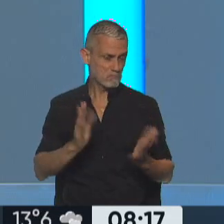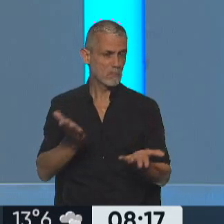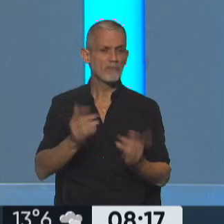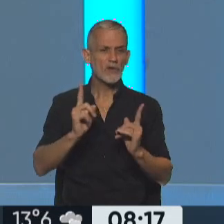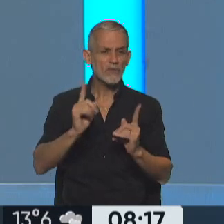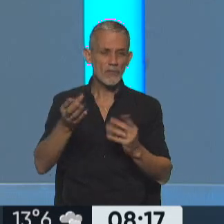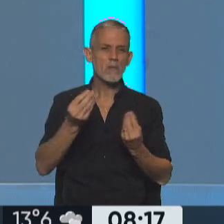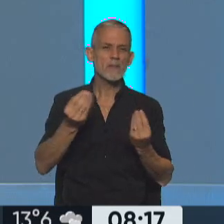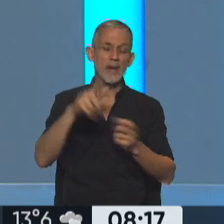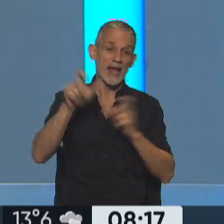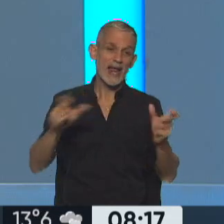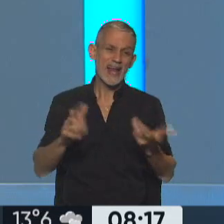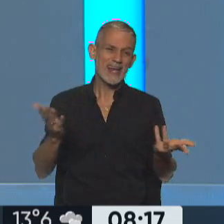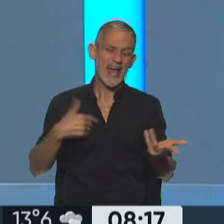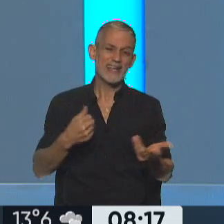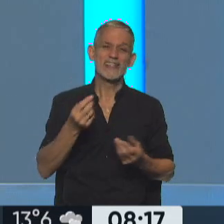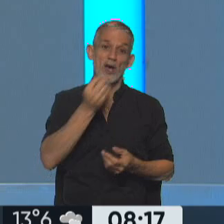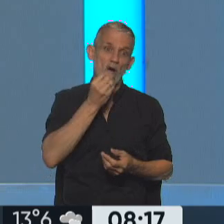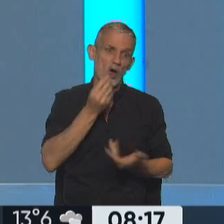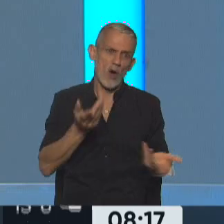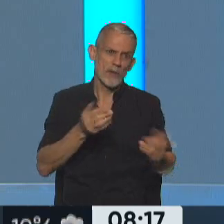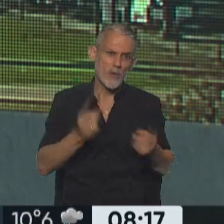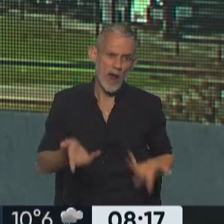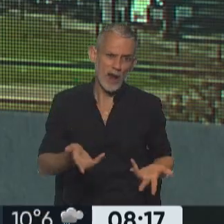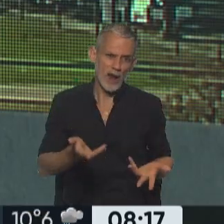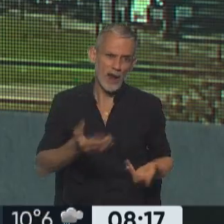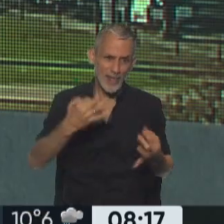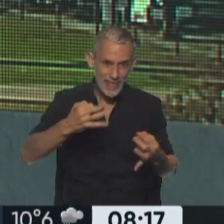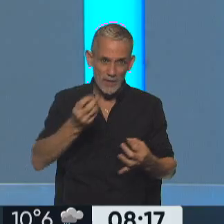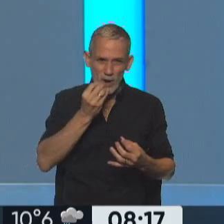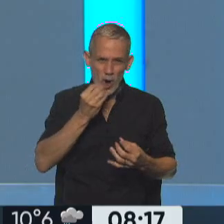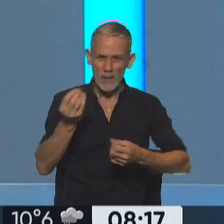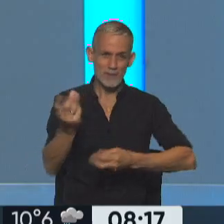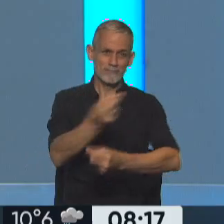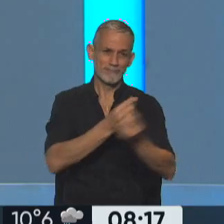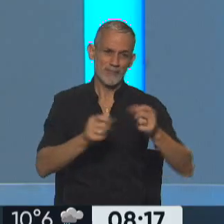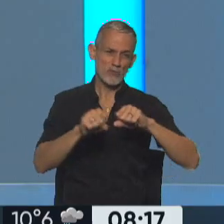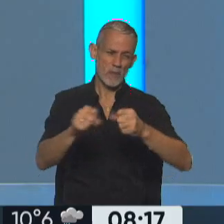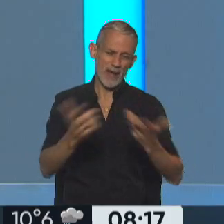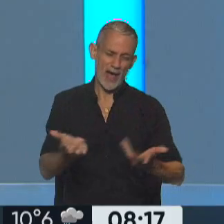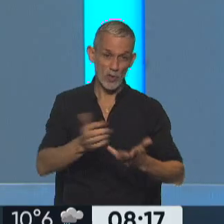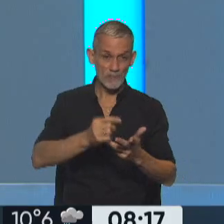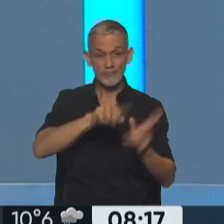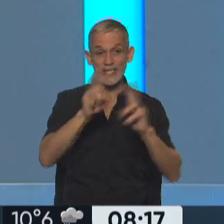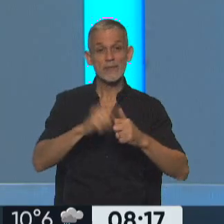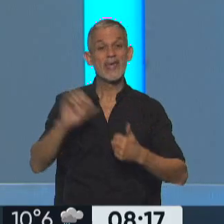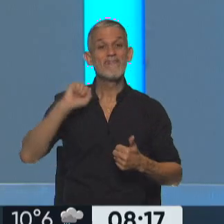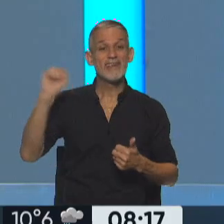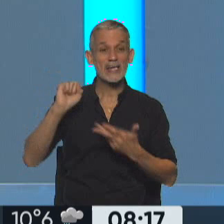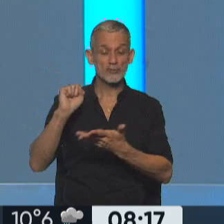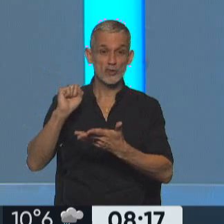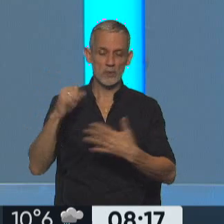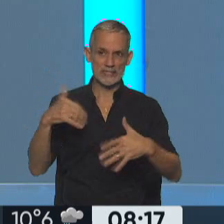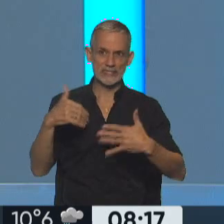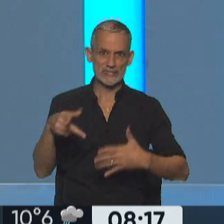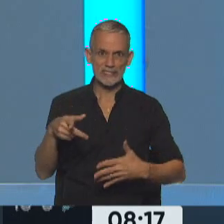y la gente lo último que hace es dejar de comer. Claro. ¿No? Claro. Eso por un lado, y por otro lado tenés el tema de la inflación tan